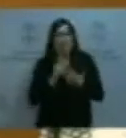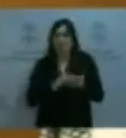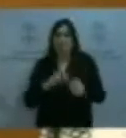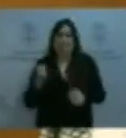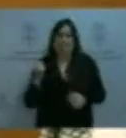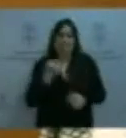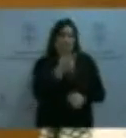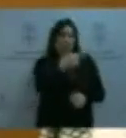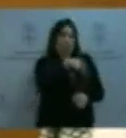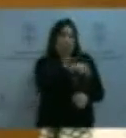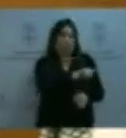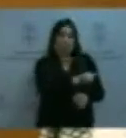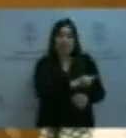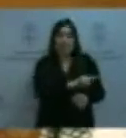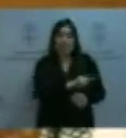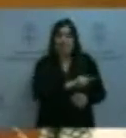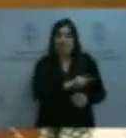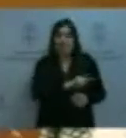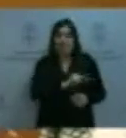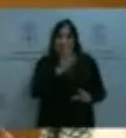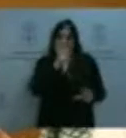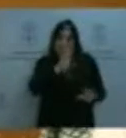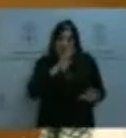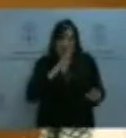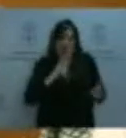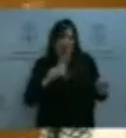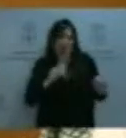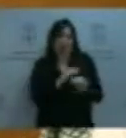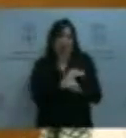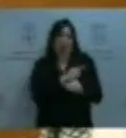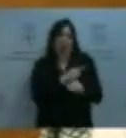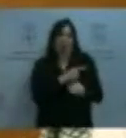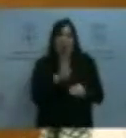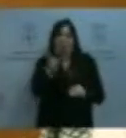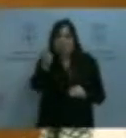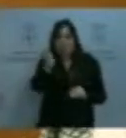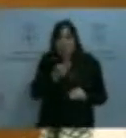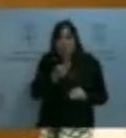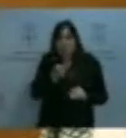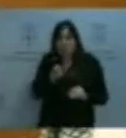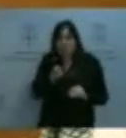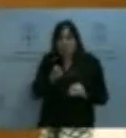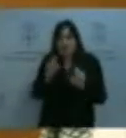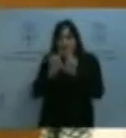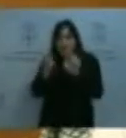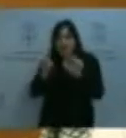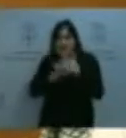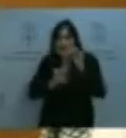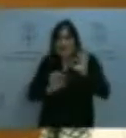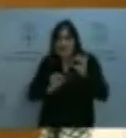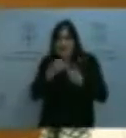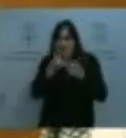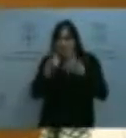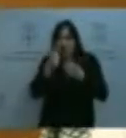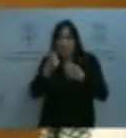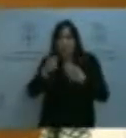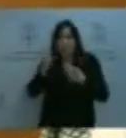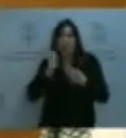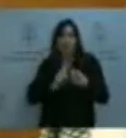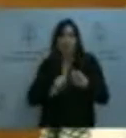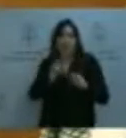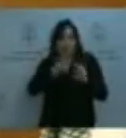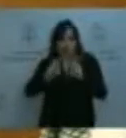curioso la contradicción, ¿no? Yo contrato una consultora especializada en buscar personal, que, bueno, puede ser discutible o no, pero es una vía, pero luego le limito su trabajo.